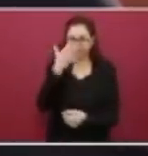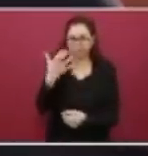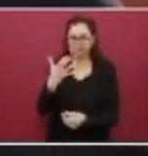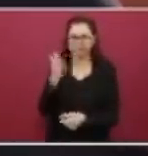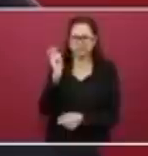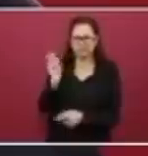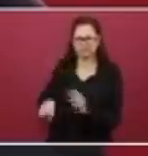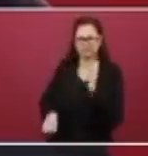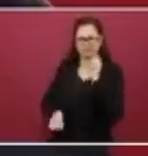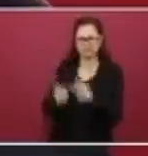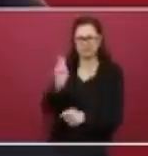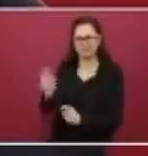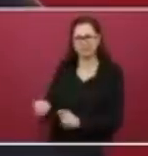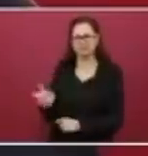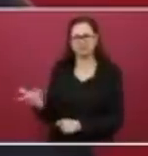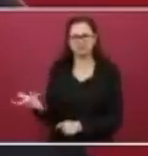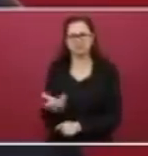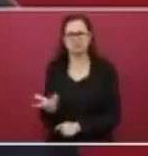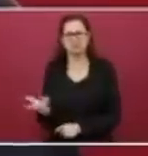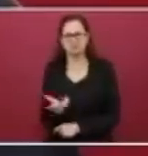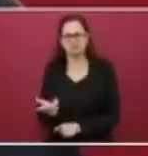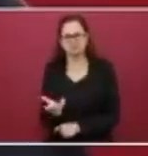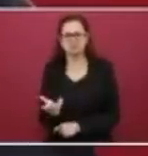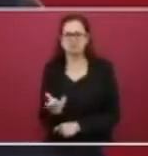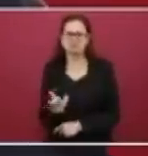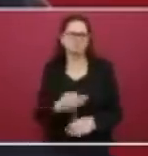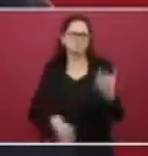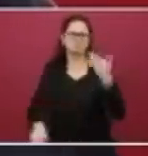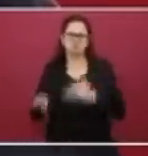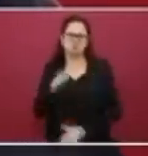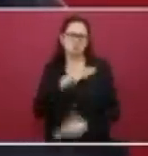están haciendo y todos tenemos derecho a conocerlo